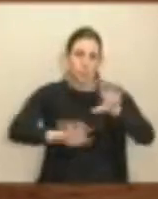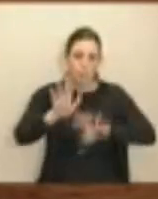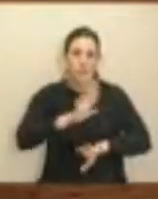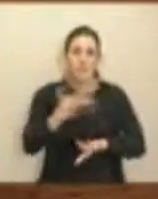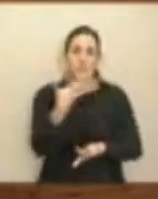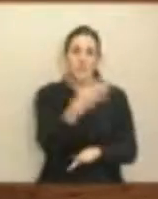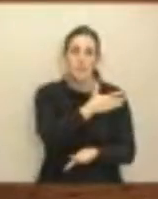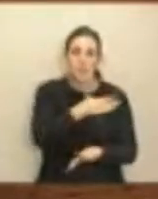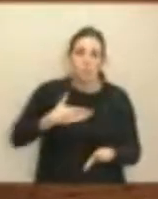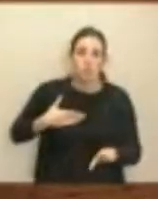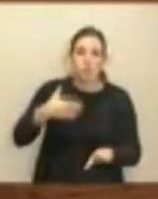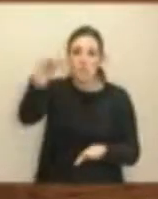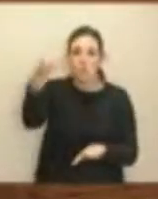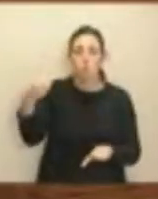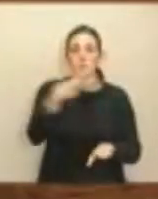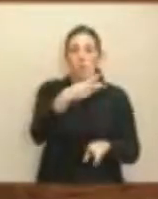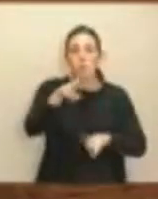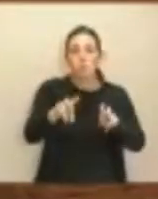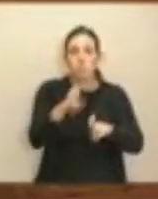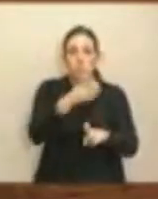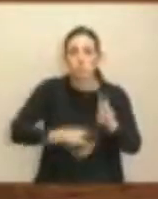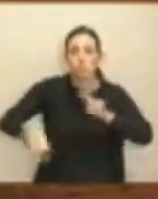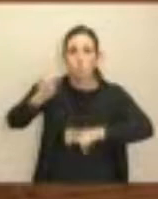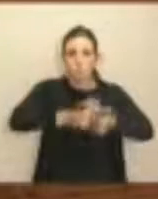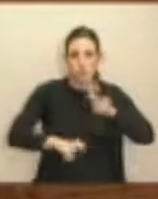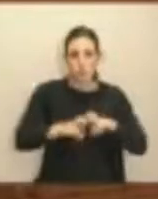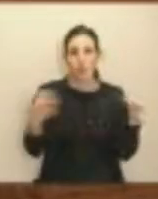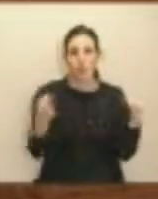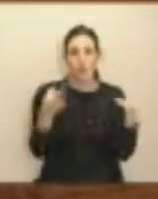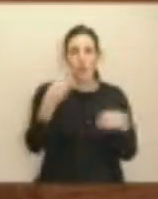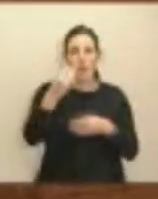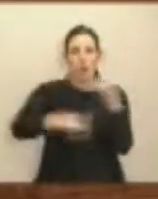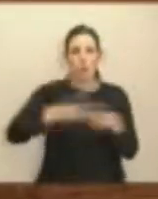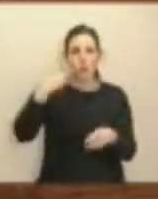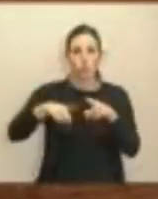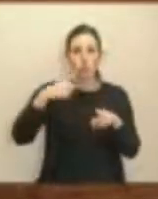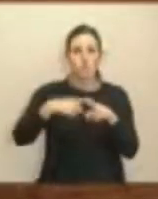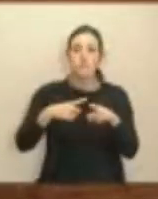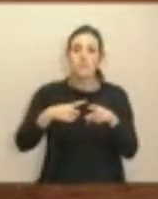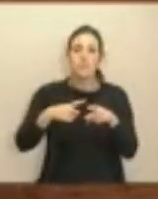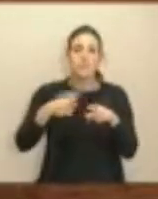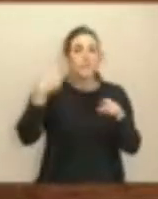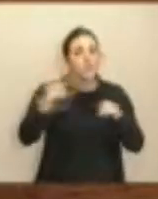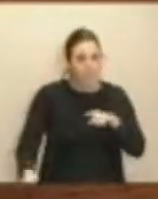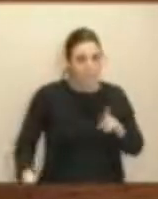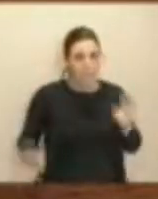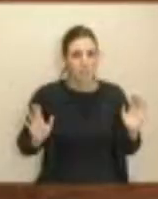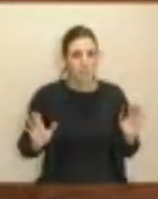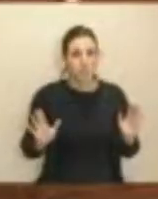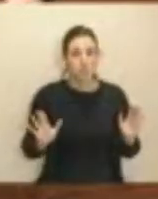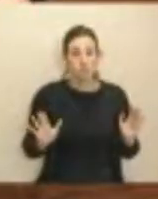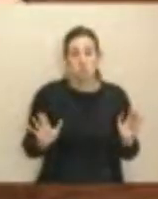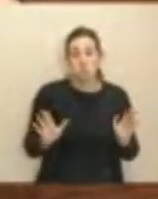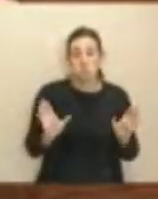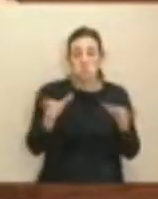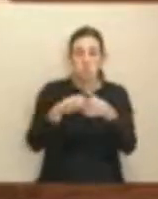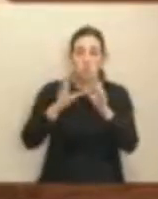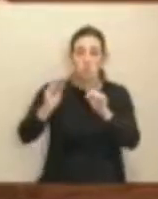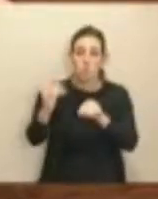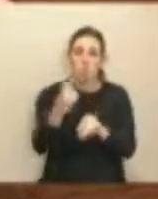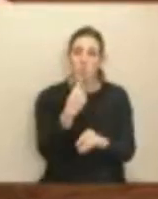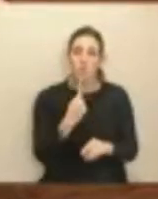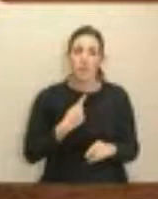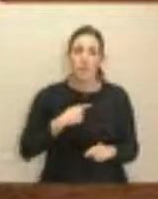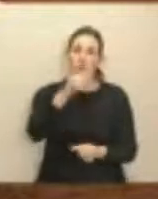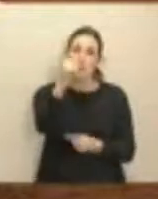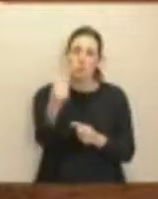nuevos resultados, teníamos que hacer cosas distintas. Y ustedes me dirán, el presupuesto